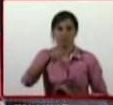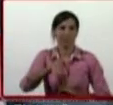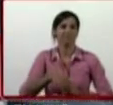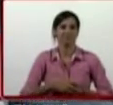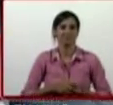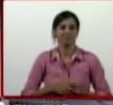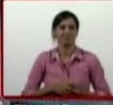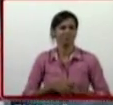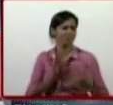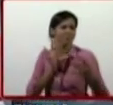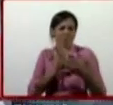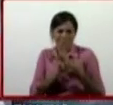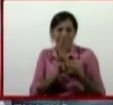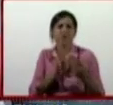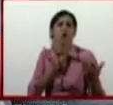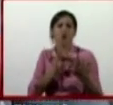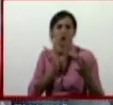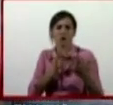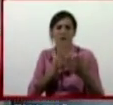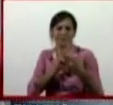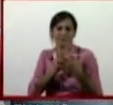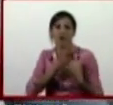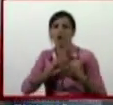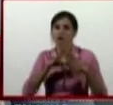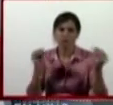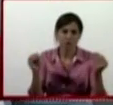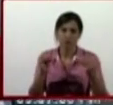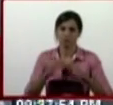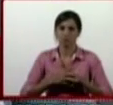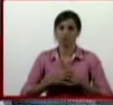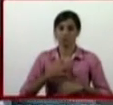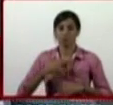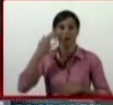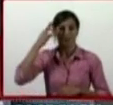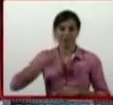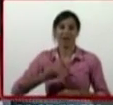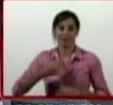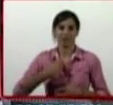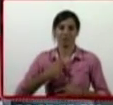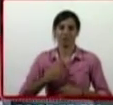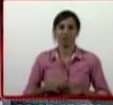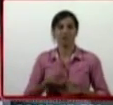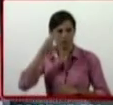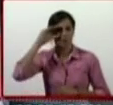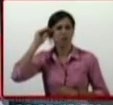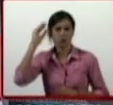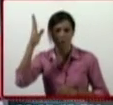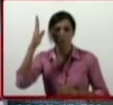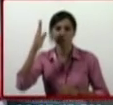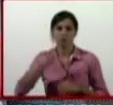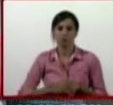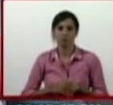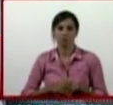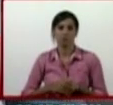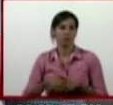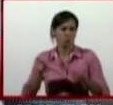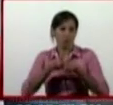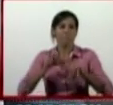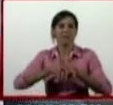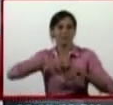está conectado con todo. Diría yo que soy creyente en Dios, como somos la gran